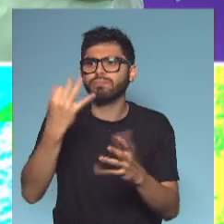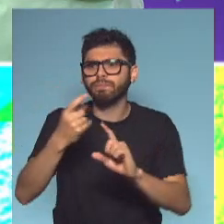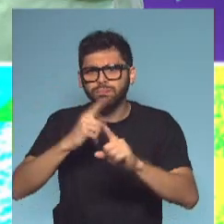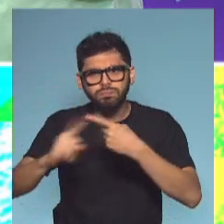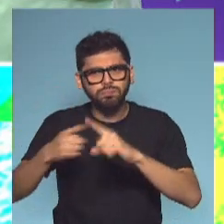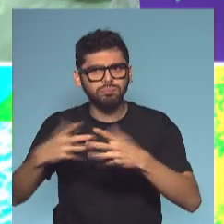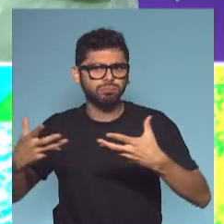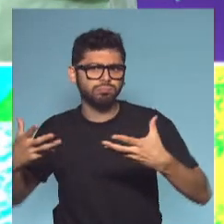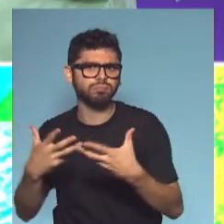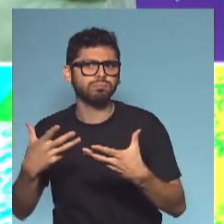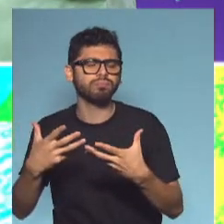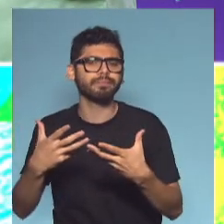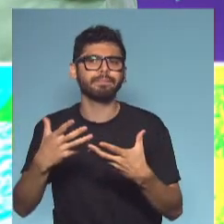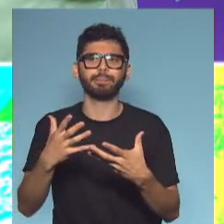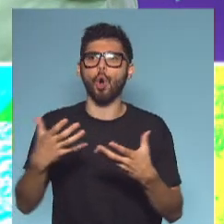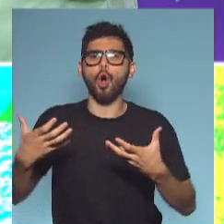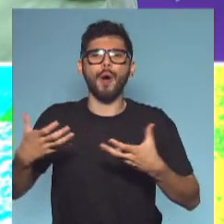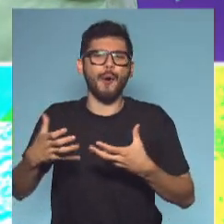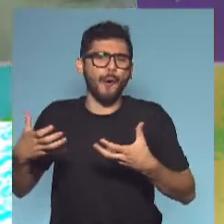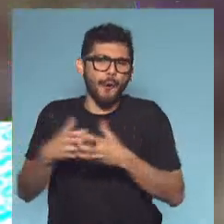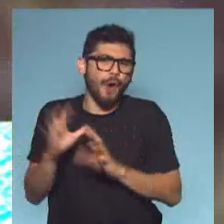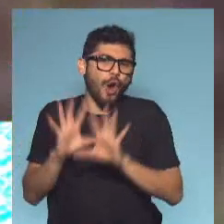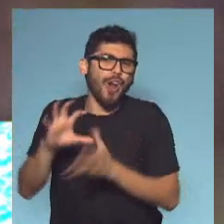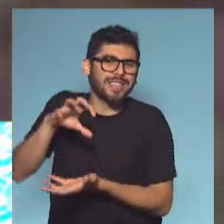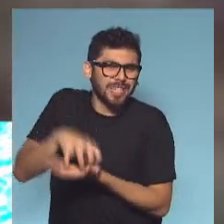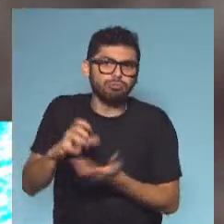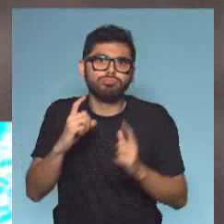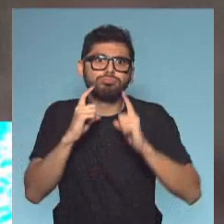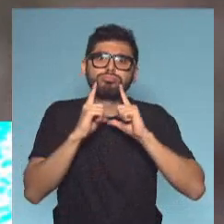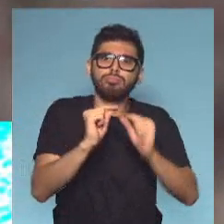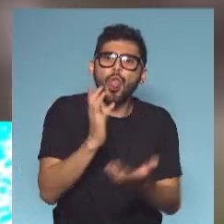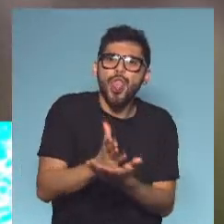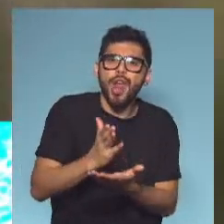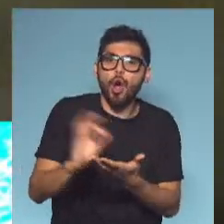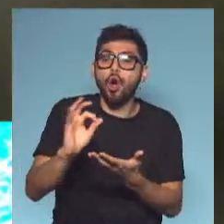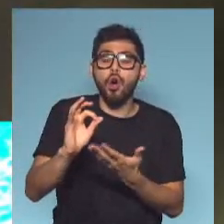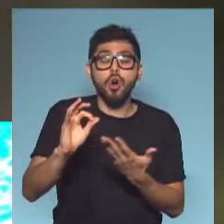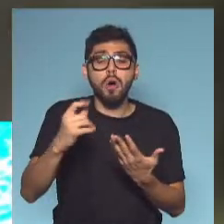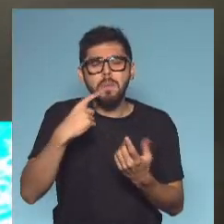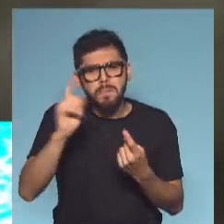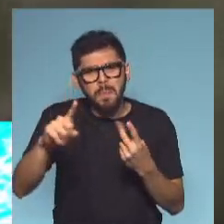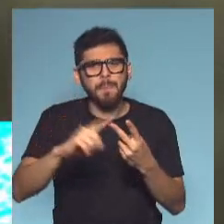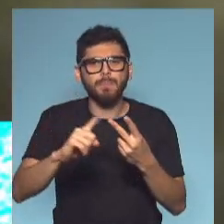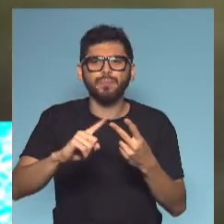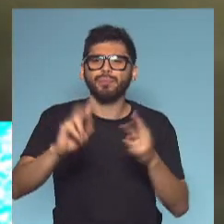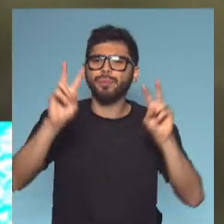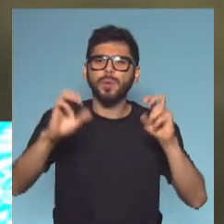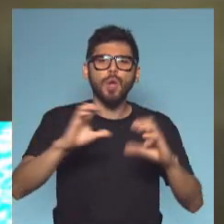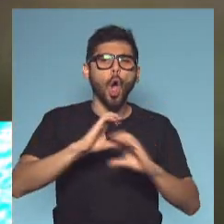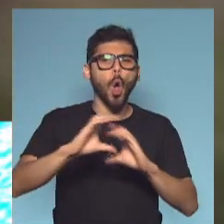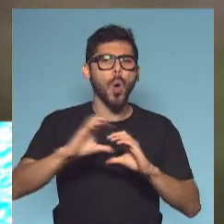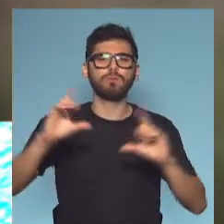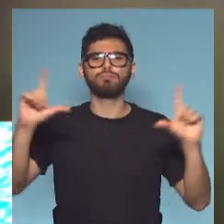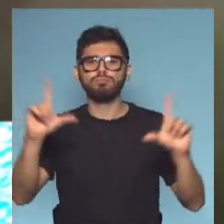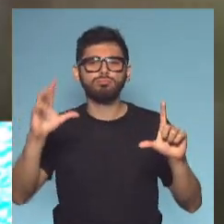organizaciones peleando por estos derechos y en este sentido el rol de los medios de comunicación en estos momentos, teniendo en cuenta esta censura que